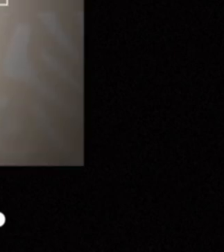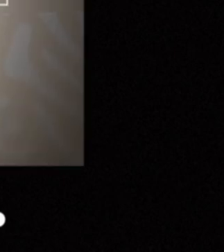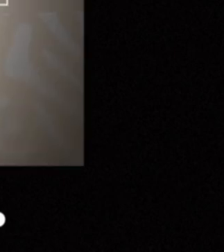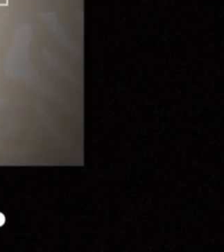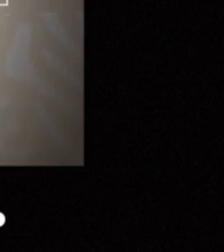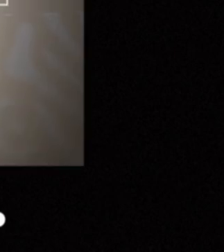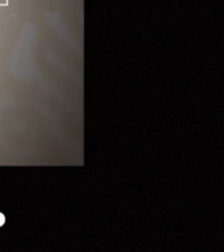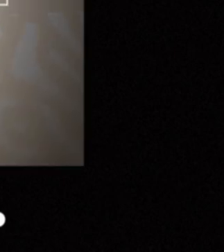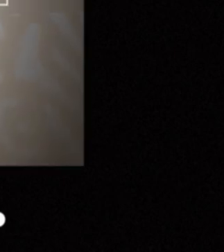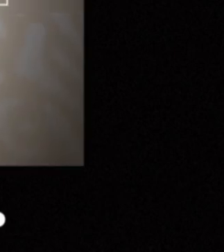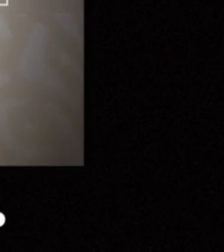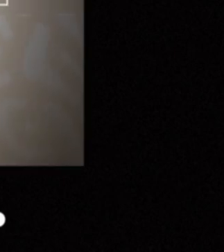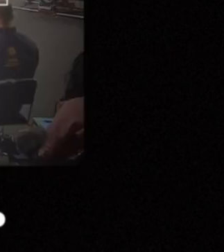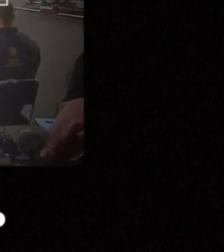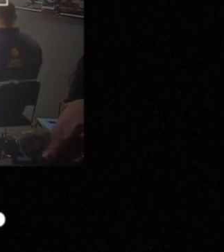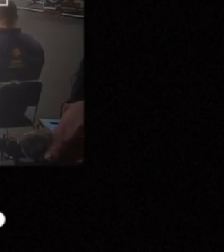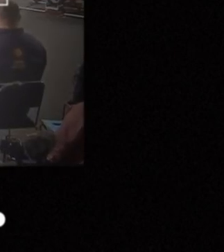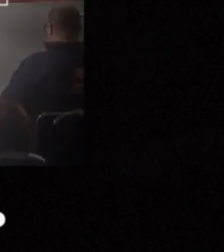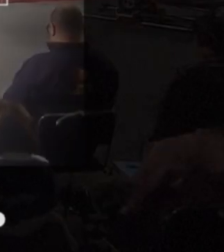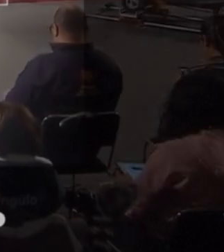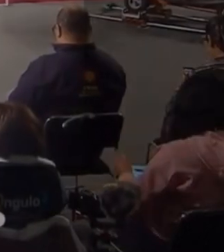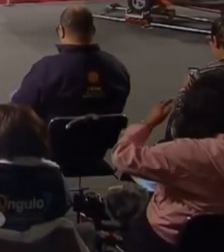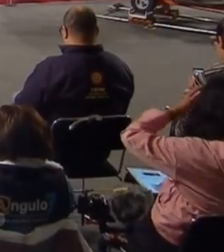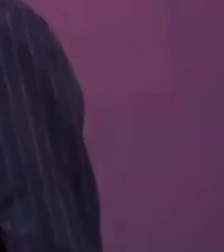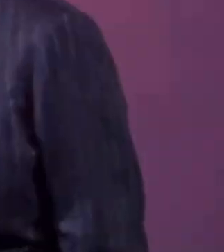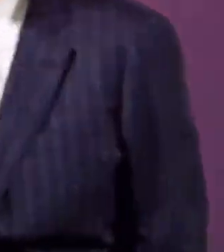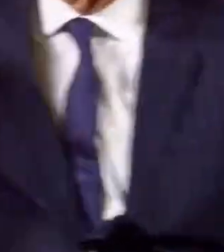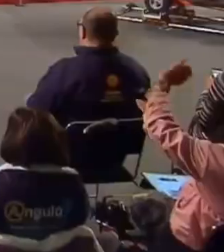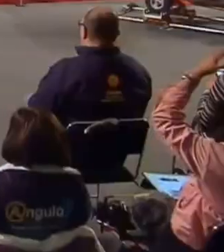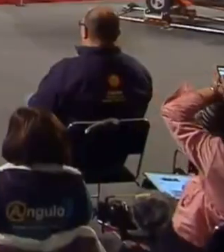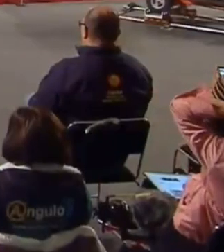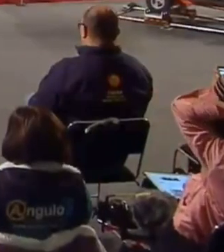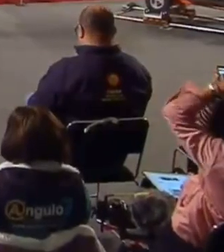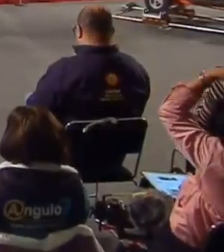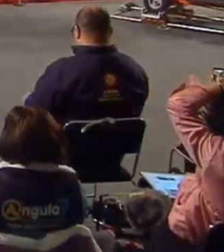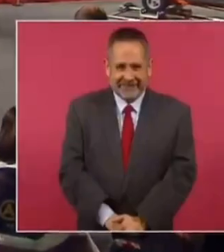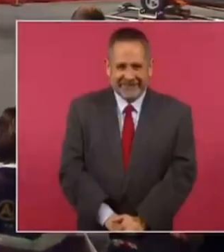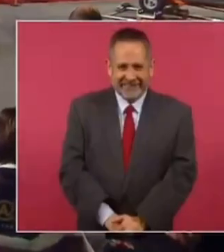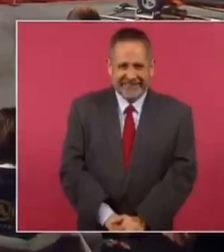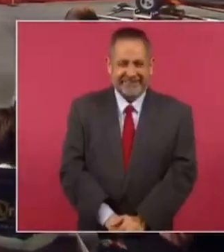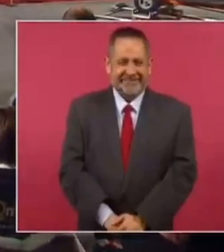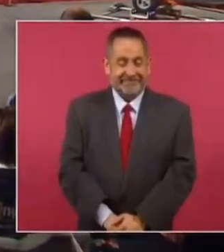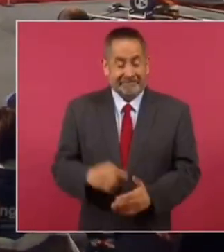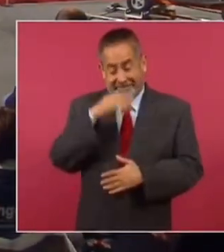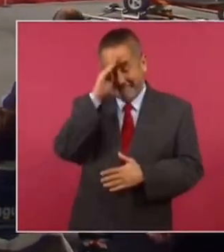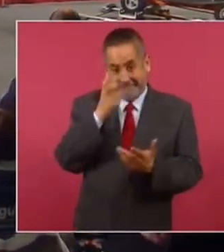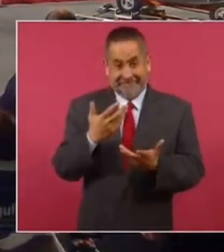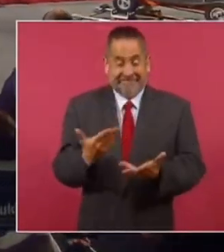No lo esperaba.